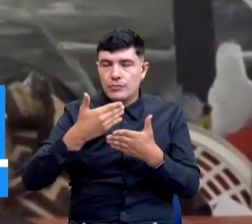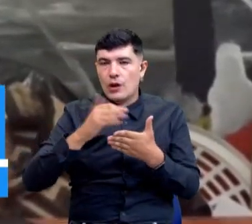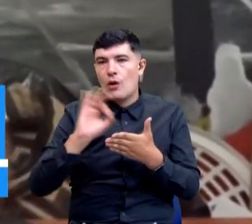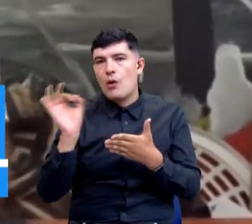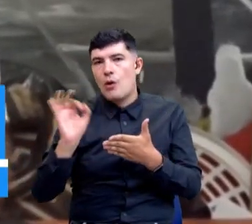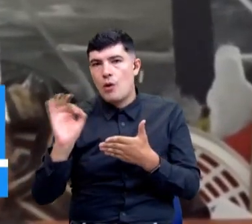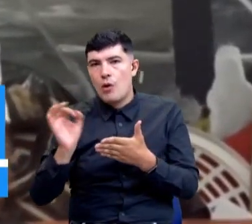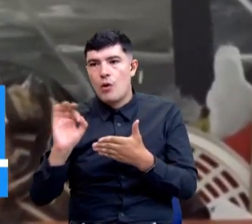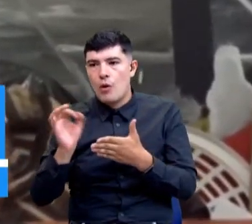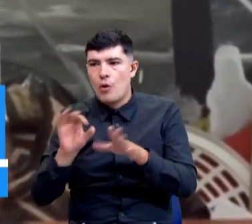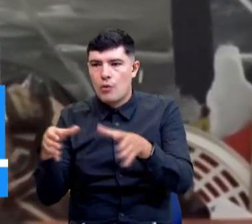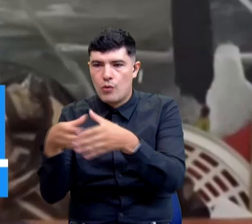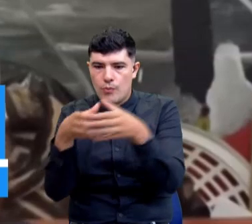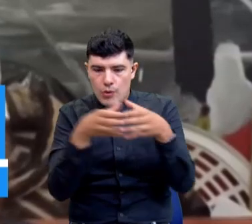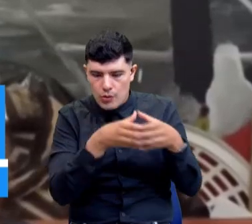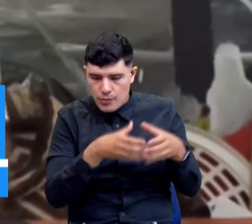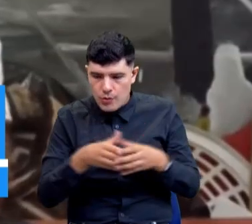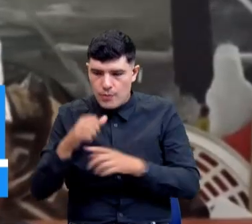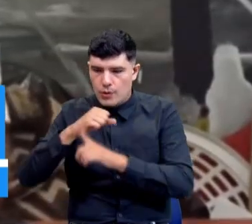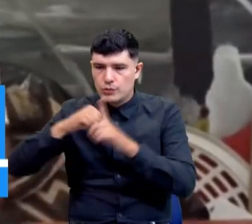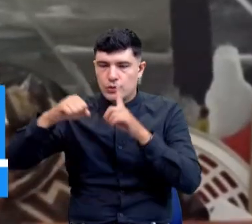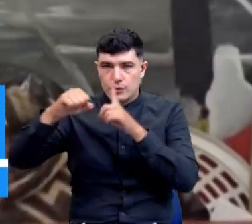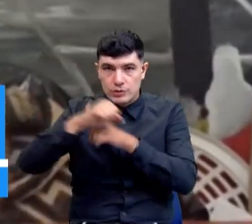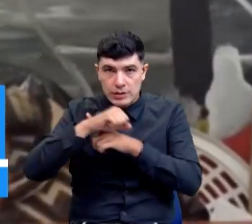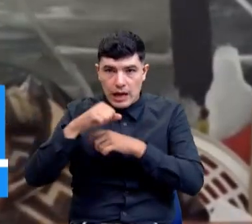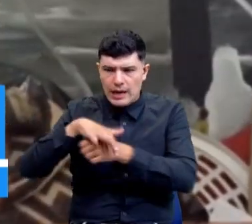sectores sociales y populares,